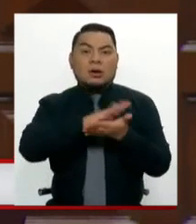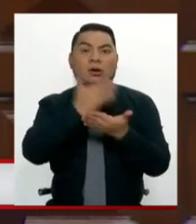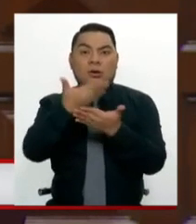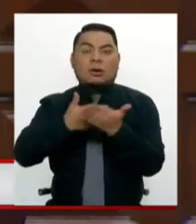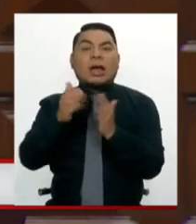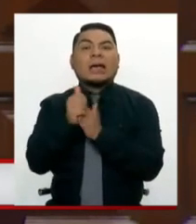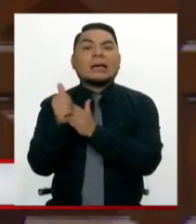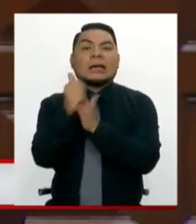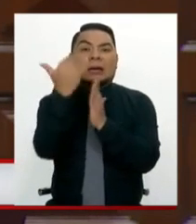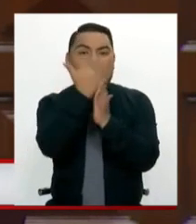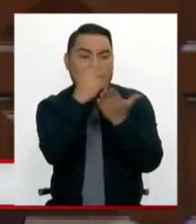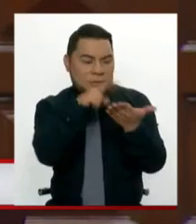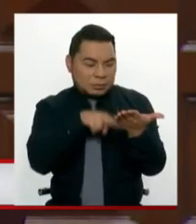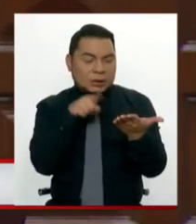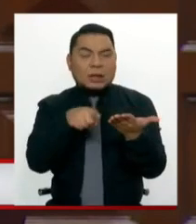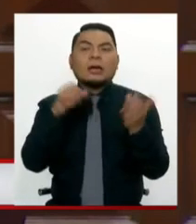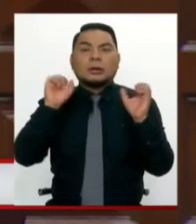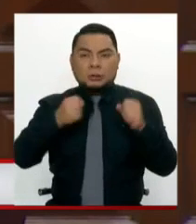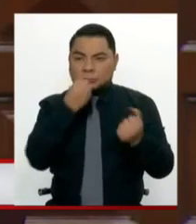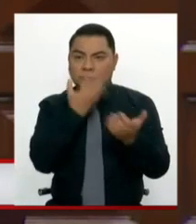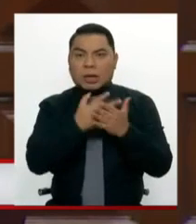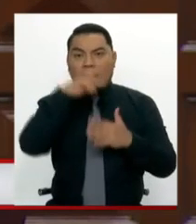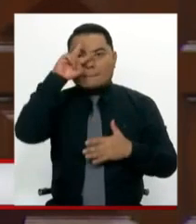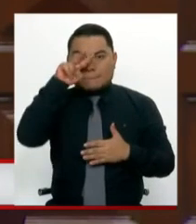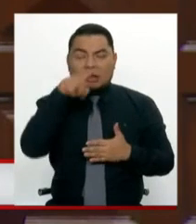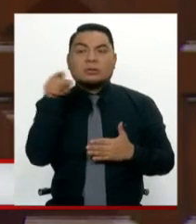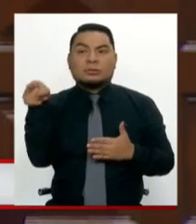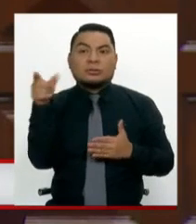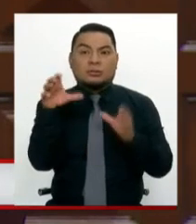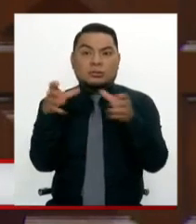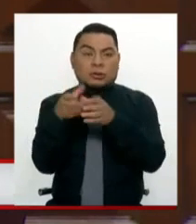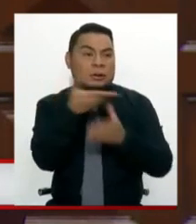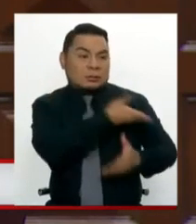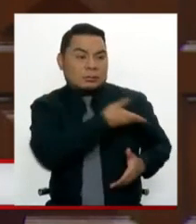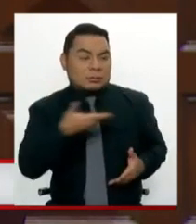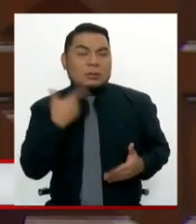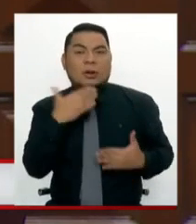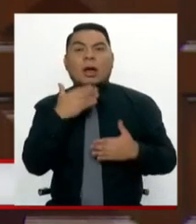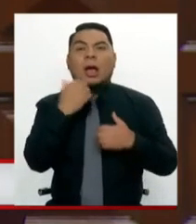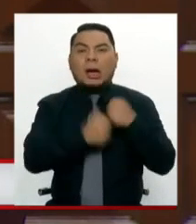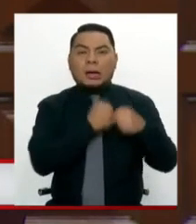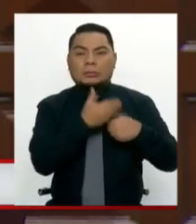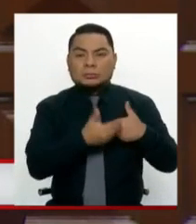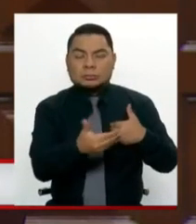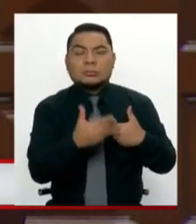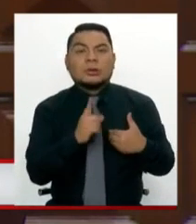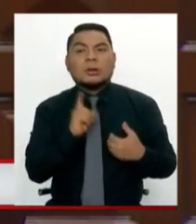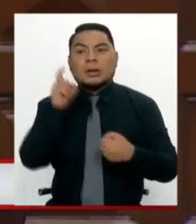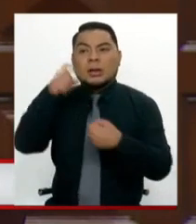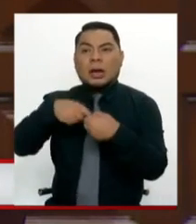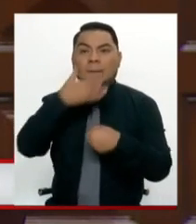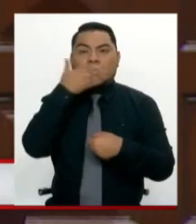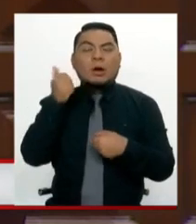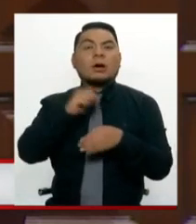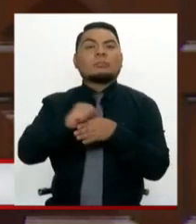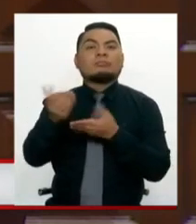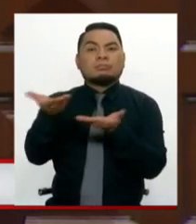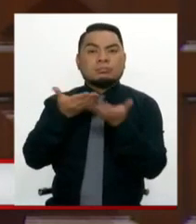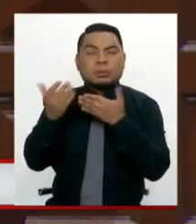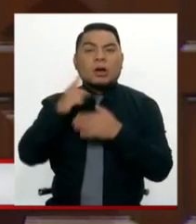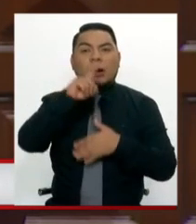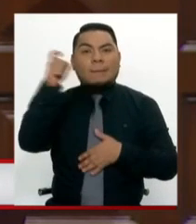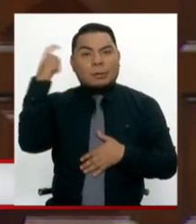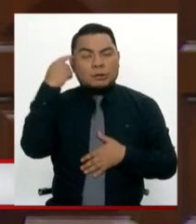ruta que reconoce los esfuerzos hechos por el Perú durante más de un decenio para incorporar mejores prácticas en